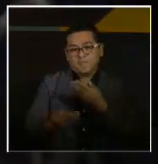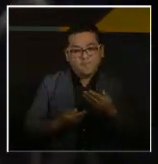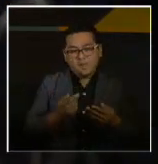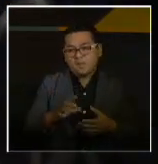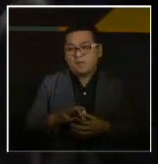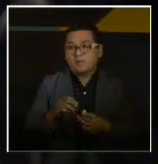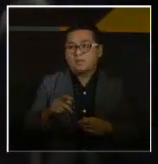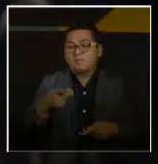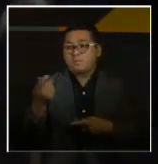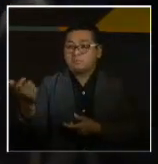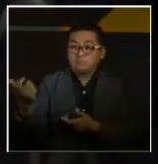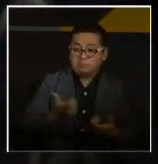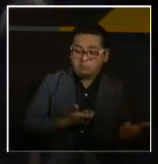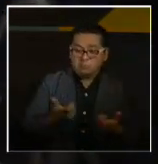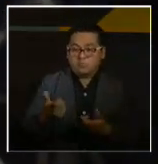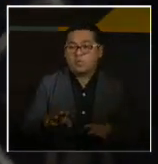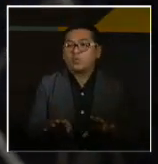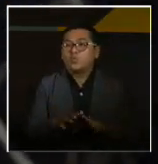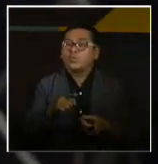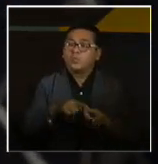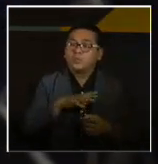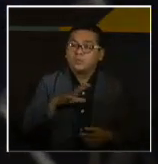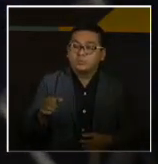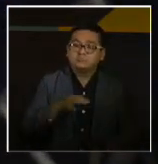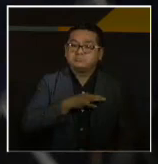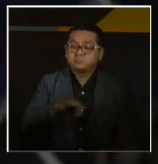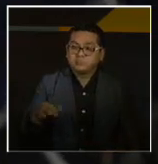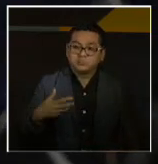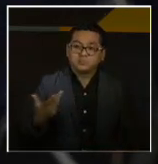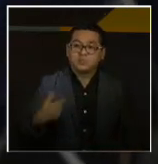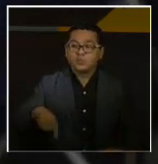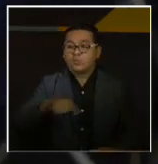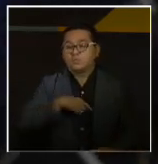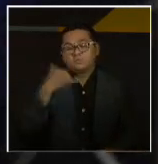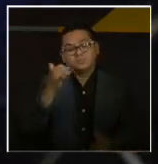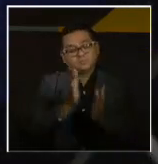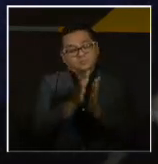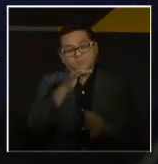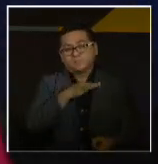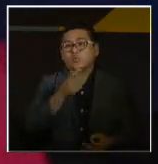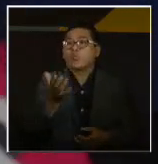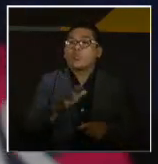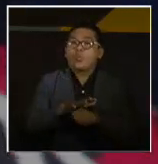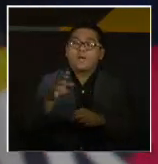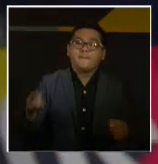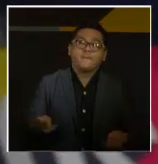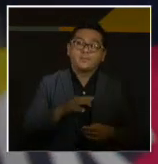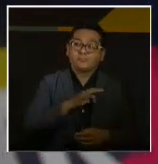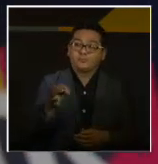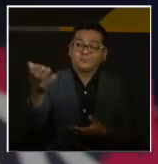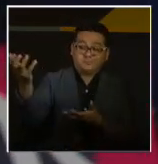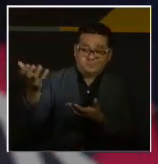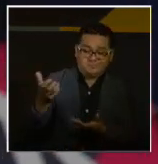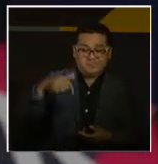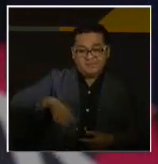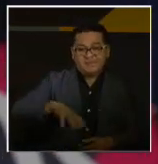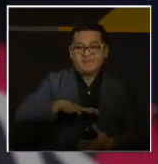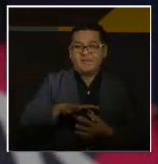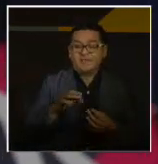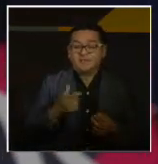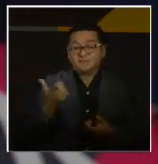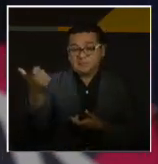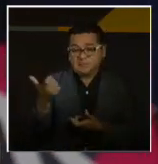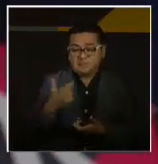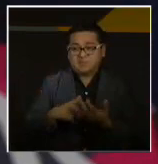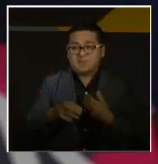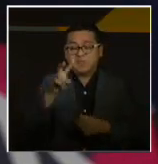la atracción de inversiones. ¿Dónde están las potencialidades de nuestro estado y cuáles son los mercados que podemos atraer con esas